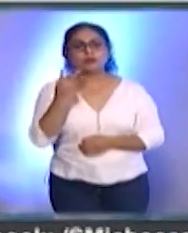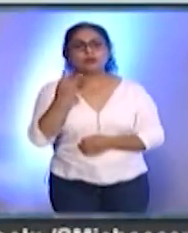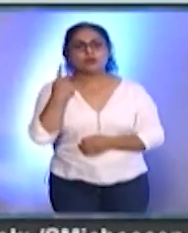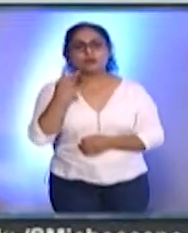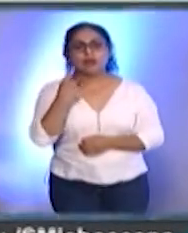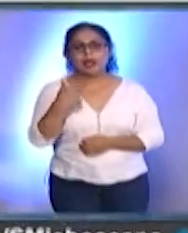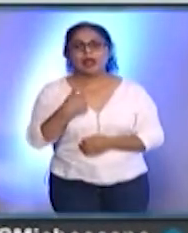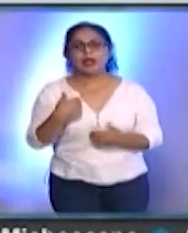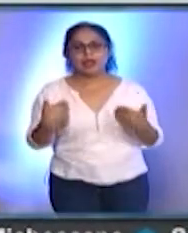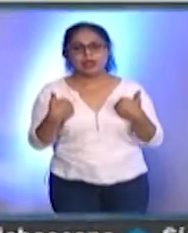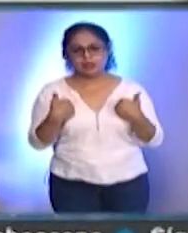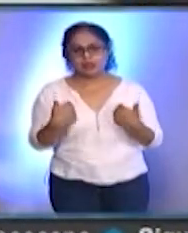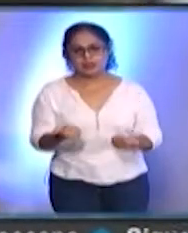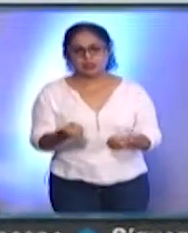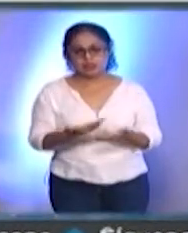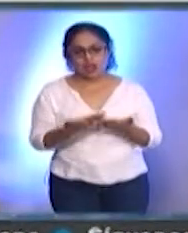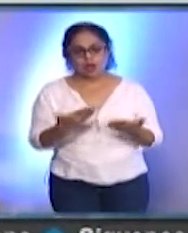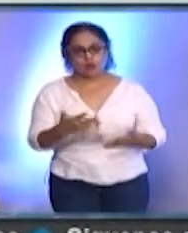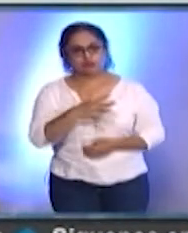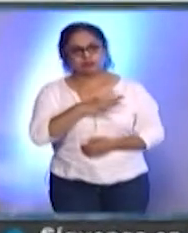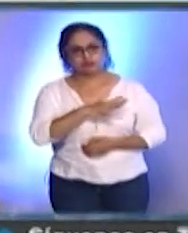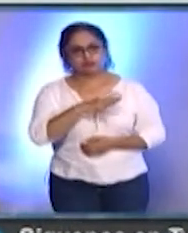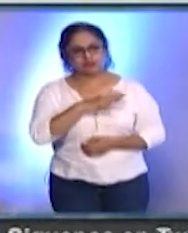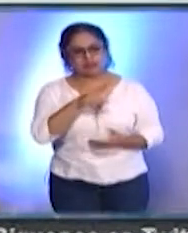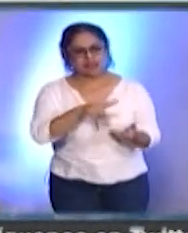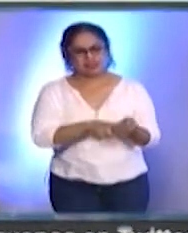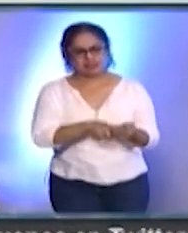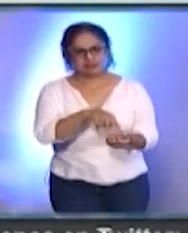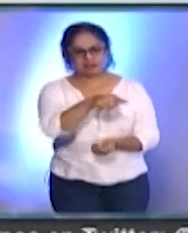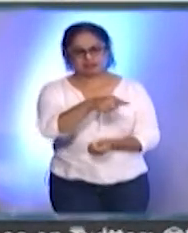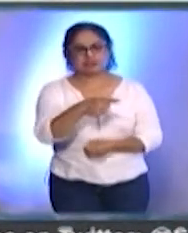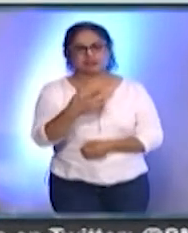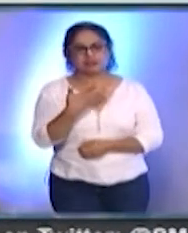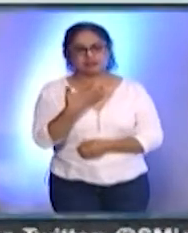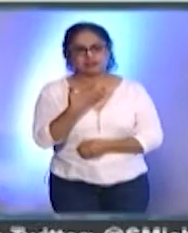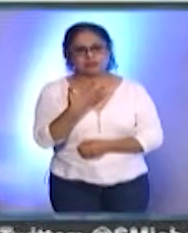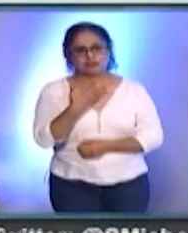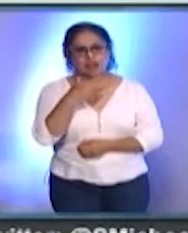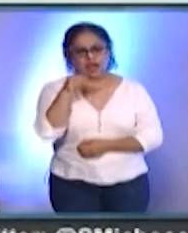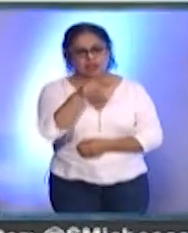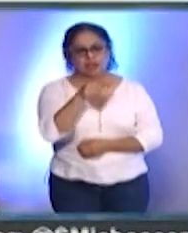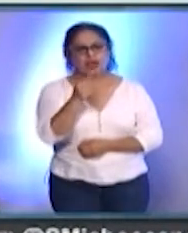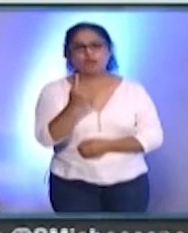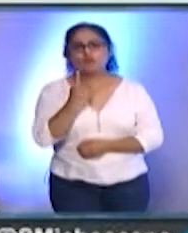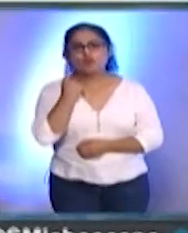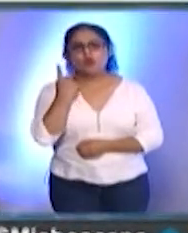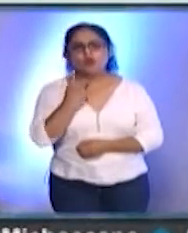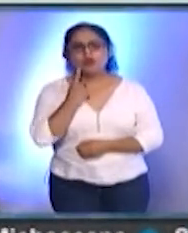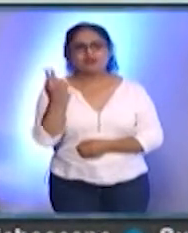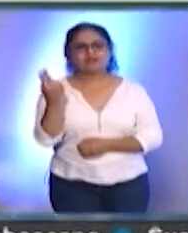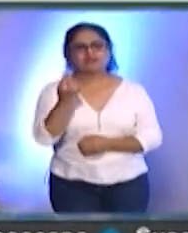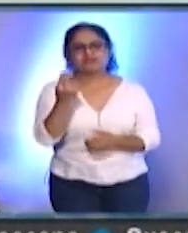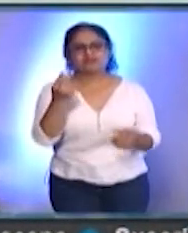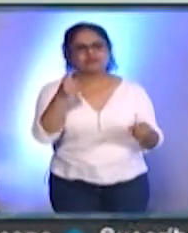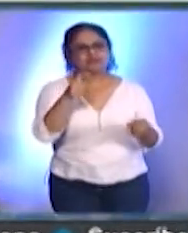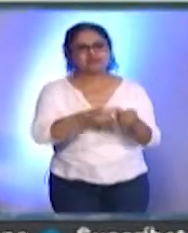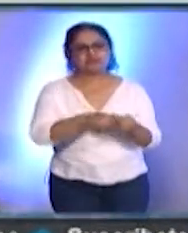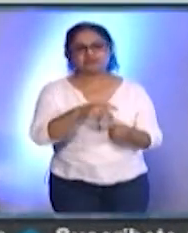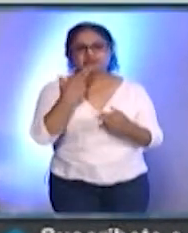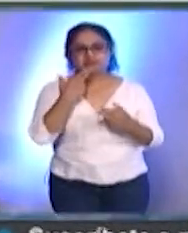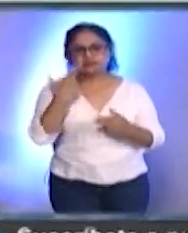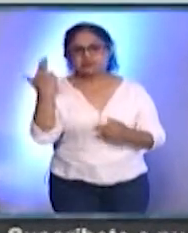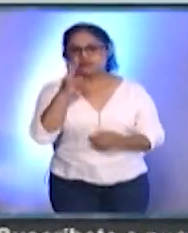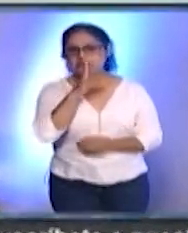entendí que lo que me habían negado estaba ahí adentro. Estaba ahí en la política, porque vivimos también en un país en donde